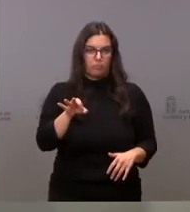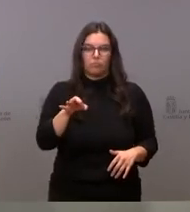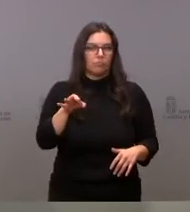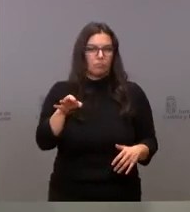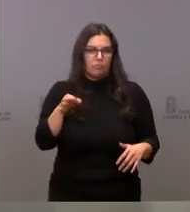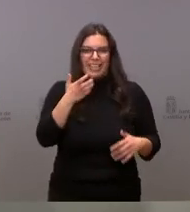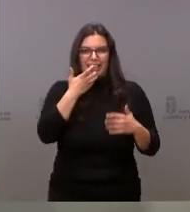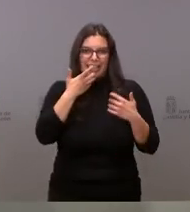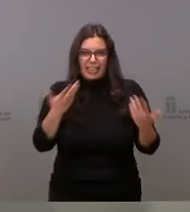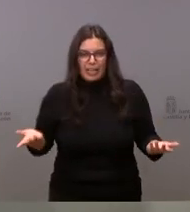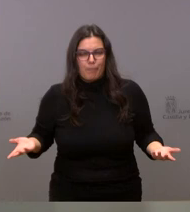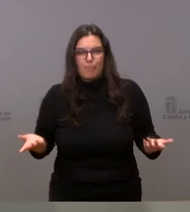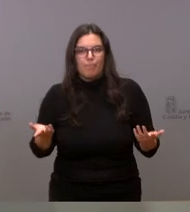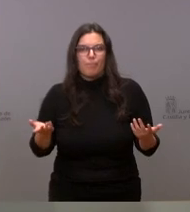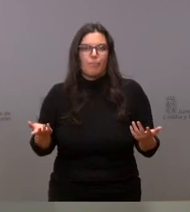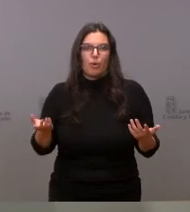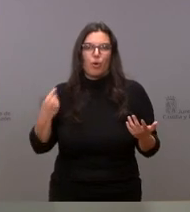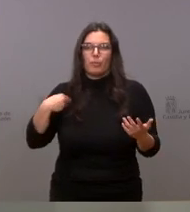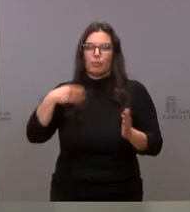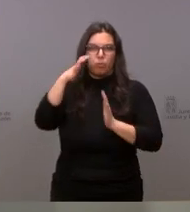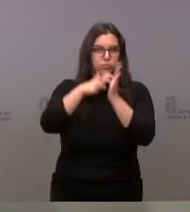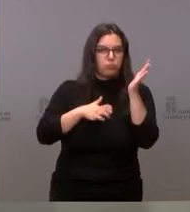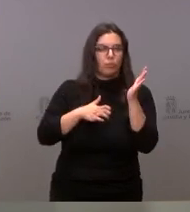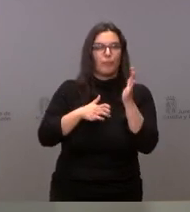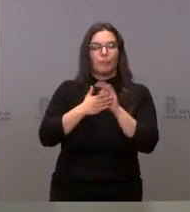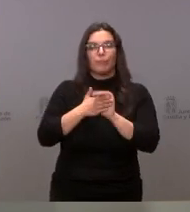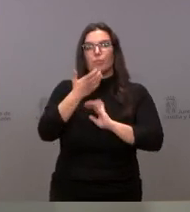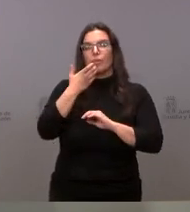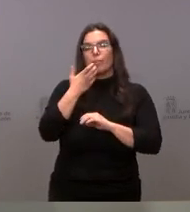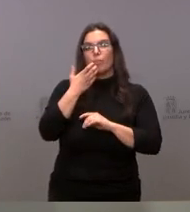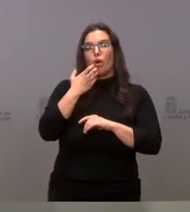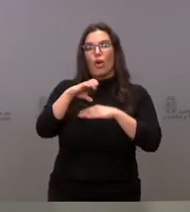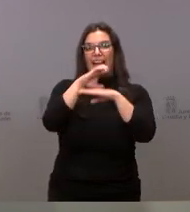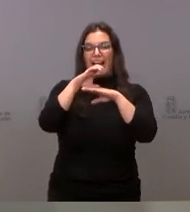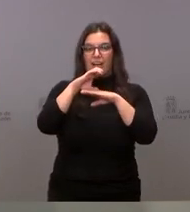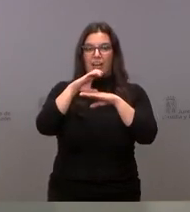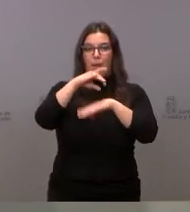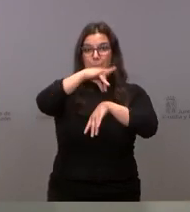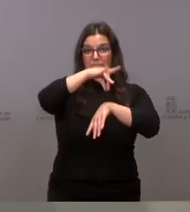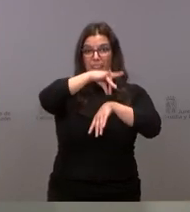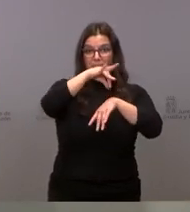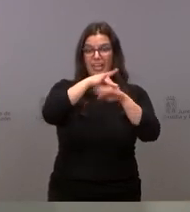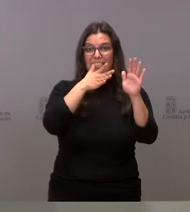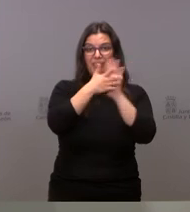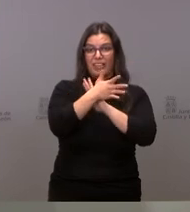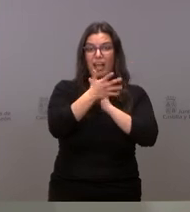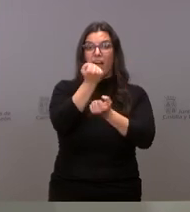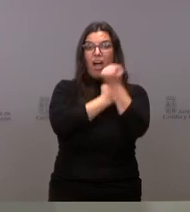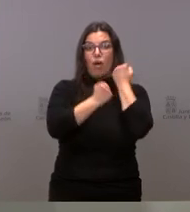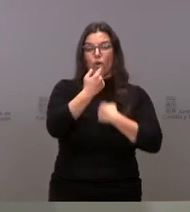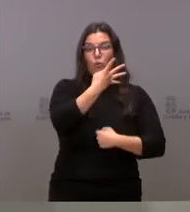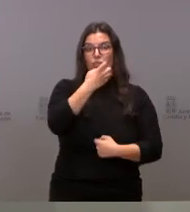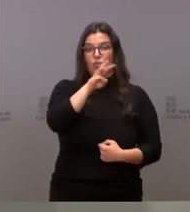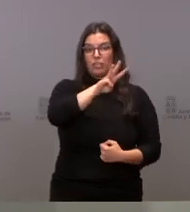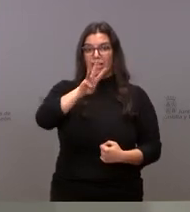algunos ejemplos de lo que supone estas rebajas que he comentado en el grado de medicina estamos hablando de 433 euros